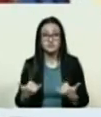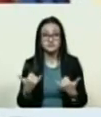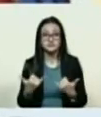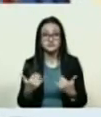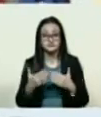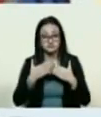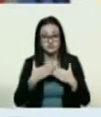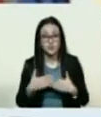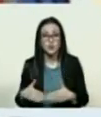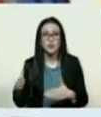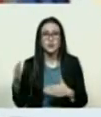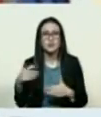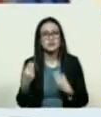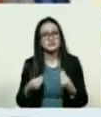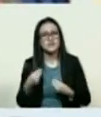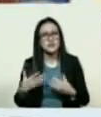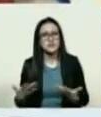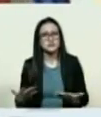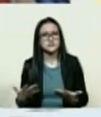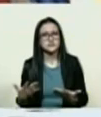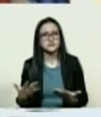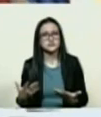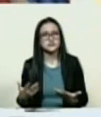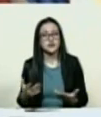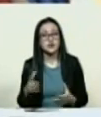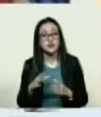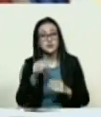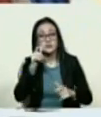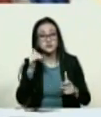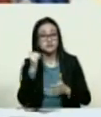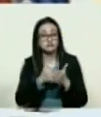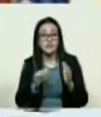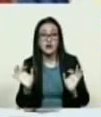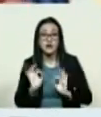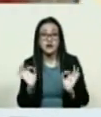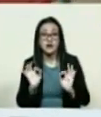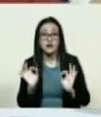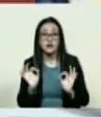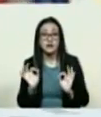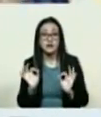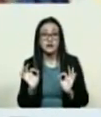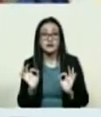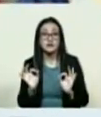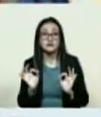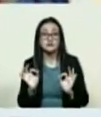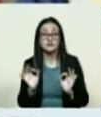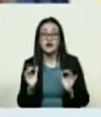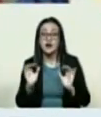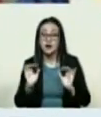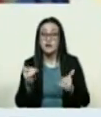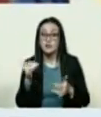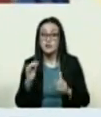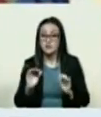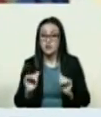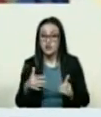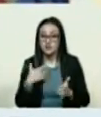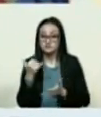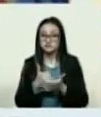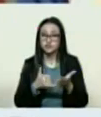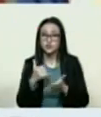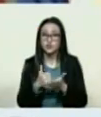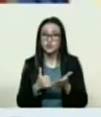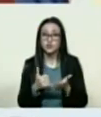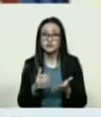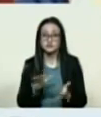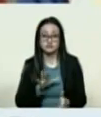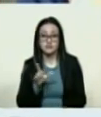despliegue, ¿qué vamos a hacer nosotros? Todo aquel que no esté inscrito en el REC, nos lo llamamos para inscribirlo. Eso lo hacemos nosotros como